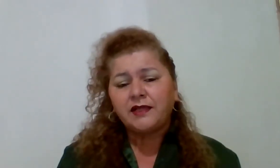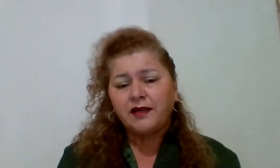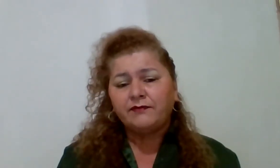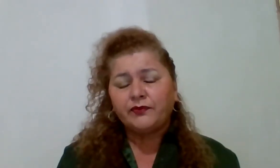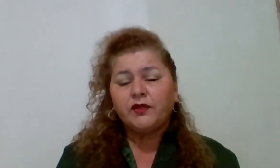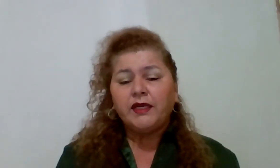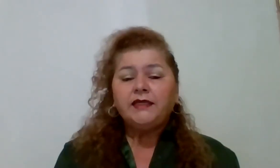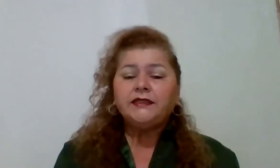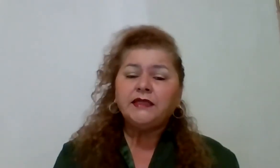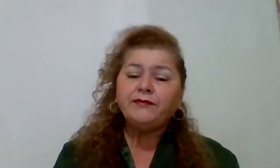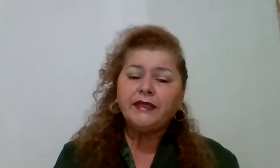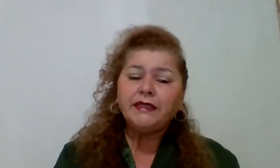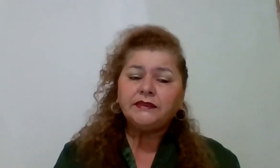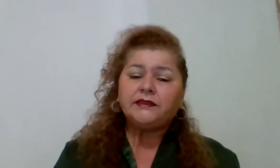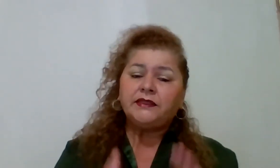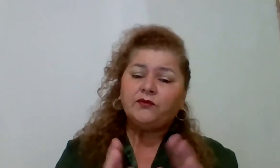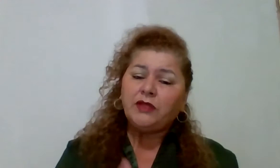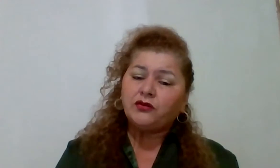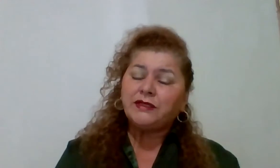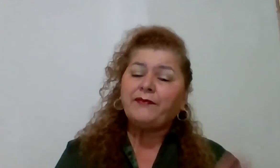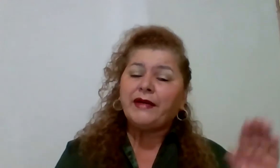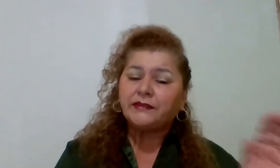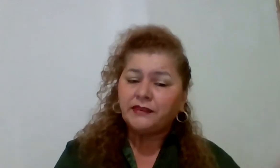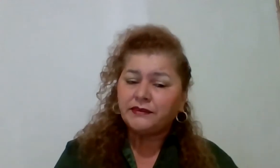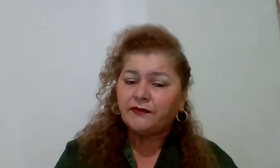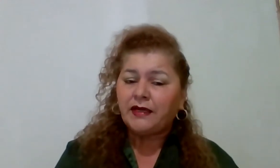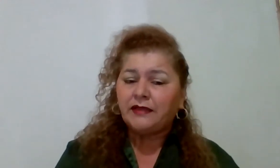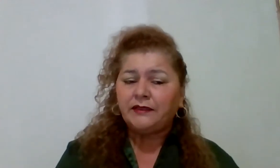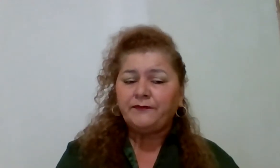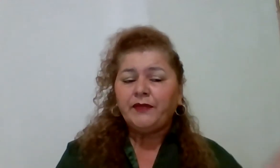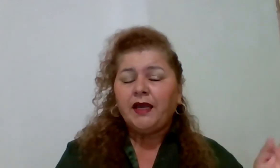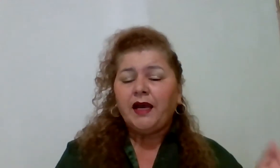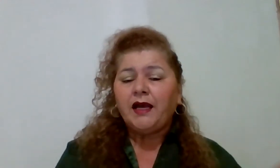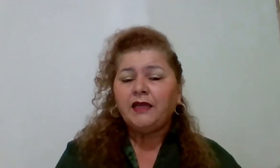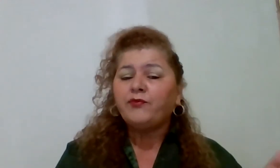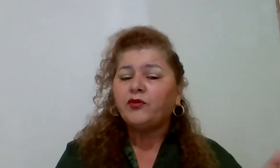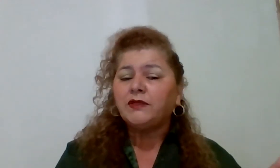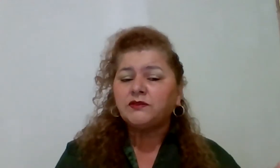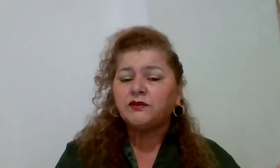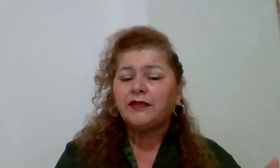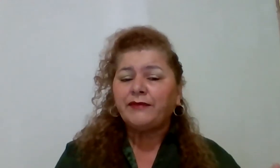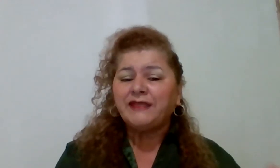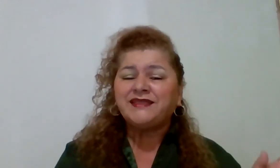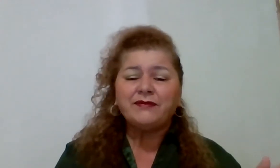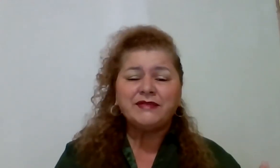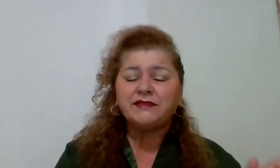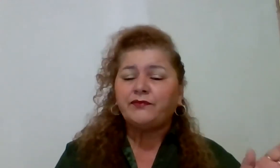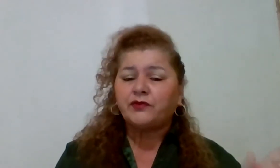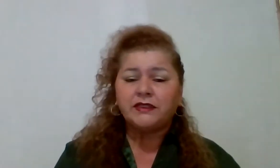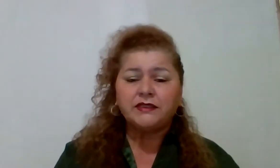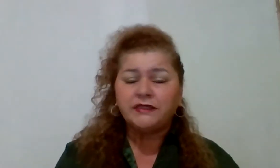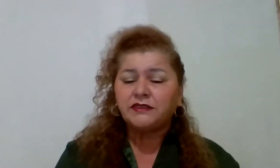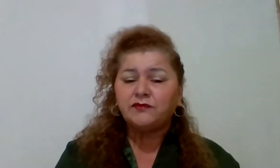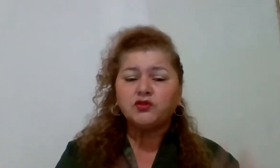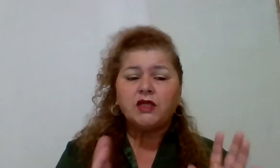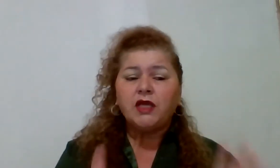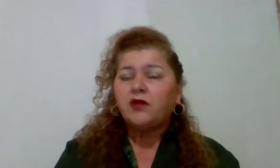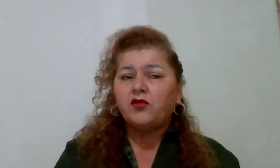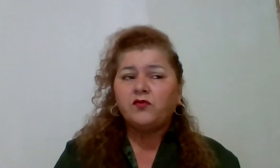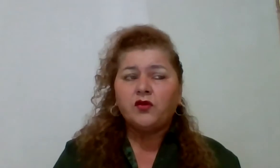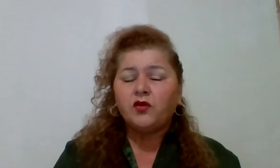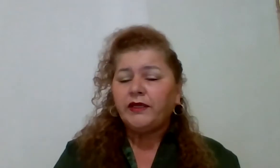es el campo. Y también tenemos la otra parte en llevarle a la población también temas